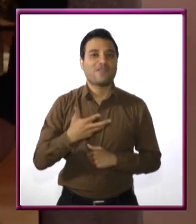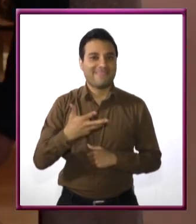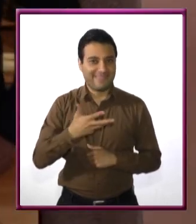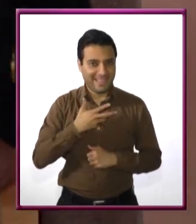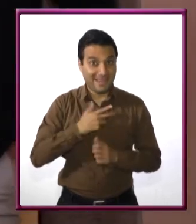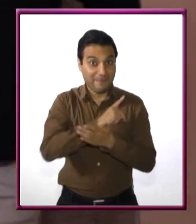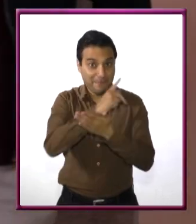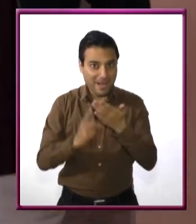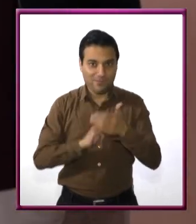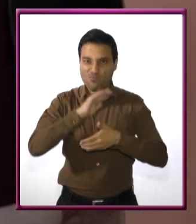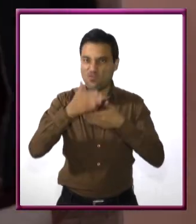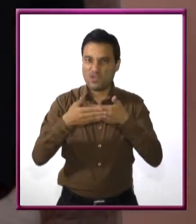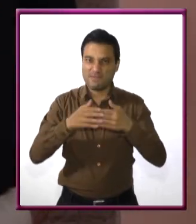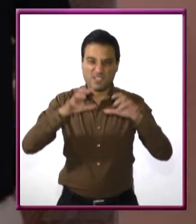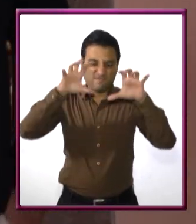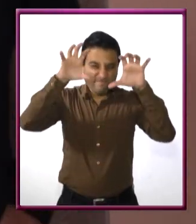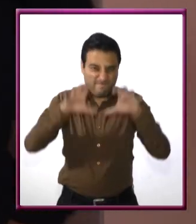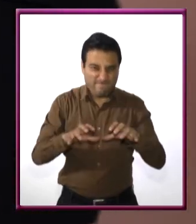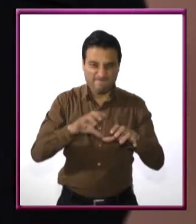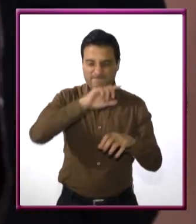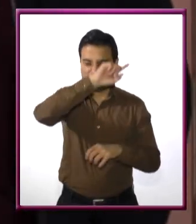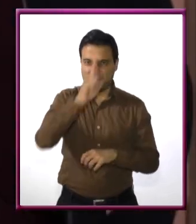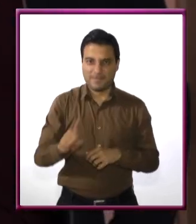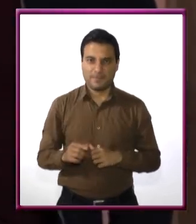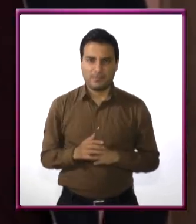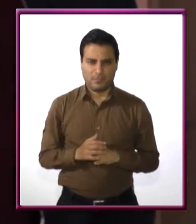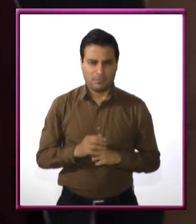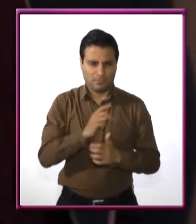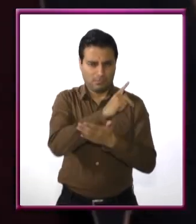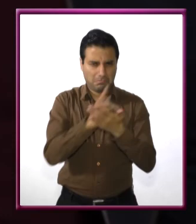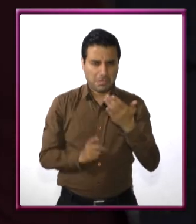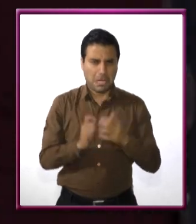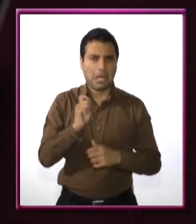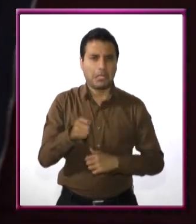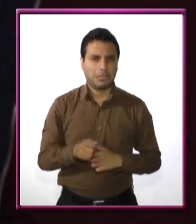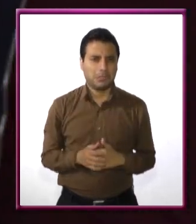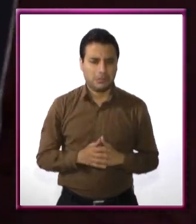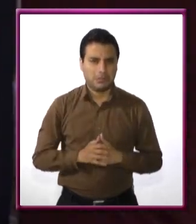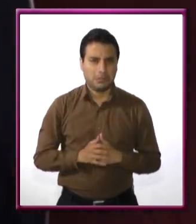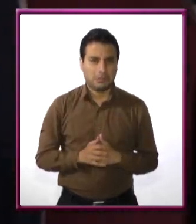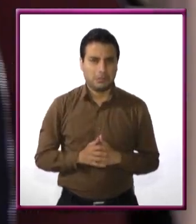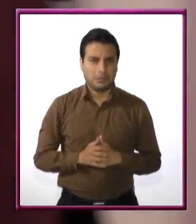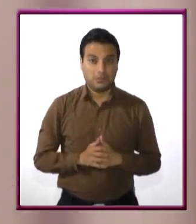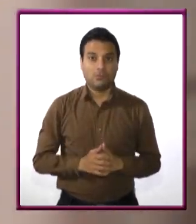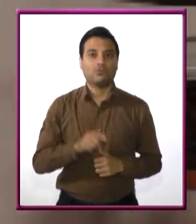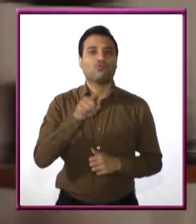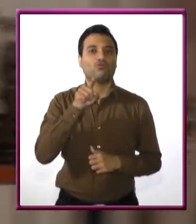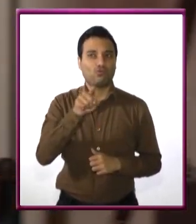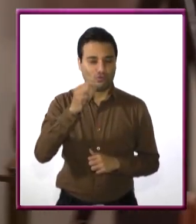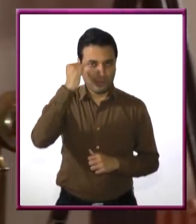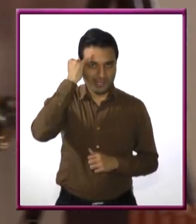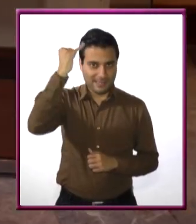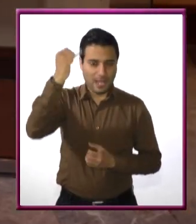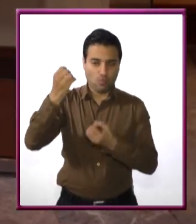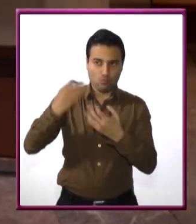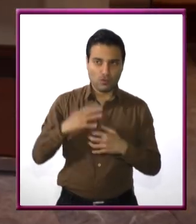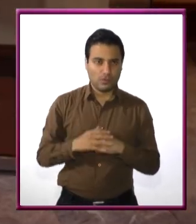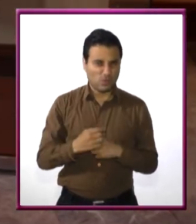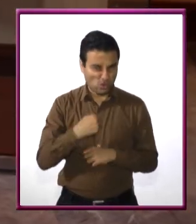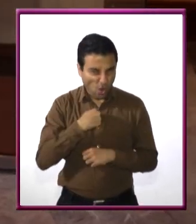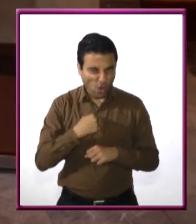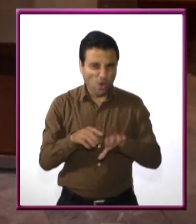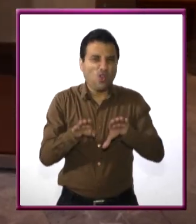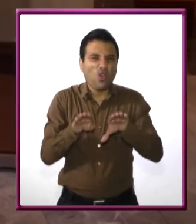Tengo un plan para la próxima tormenta del terror con truenos y rayos. ¿Un plan? Uh-huh, sí. Y de hecho, tú me diste la idea.